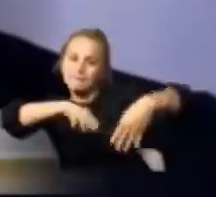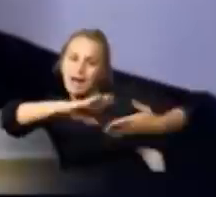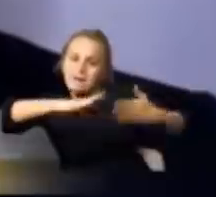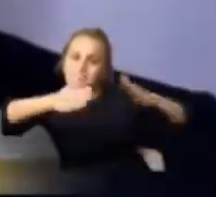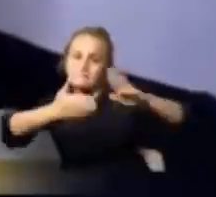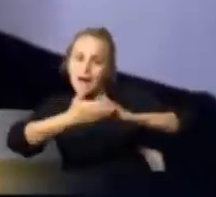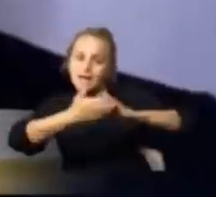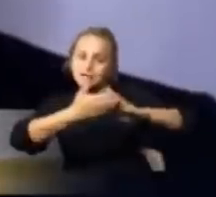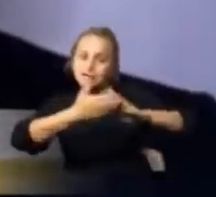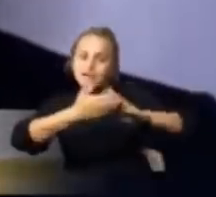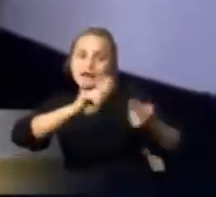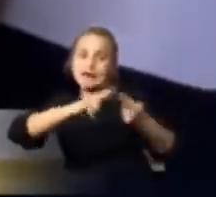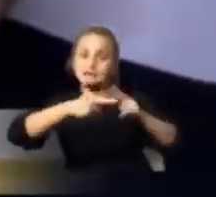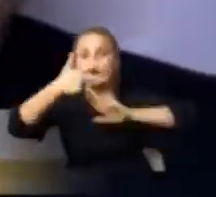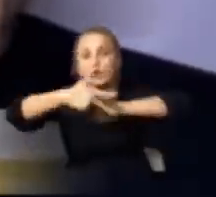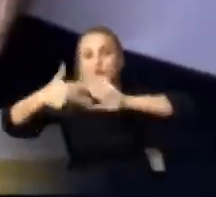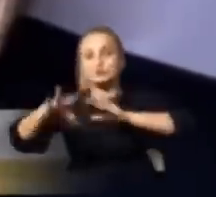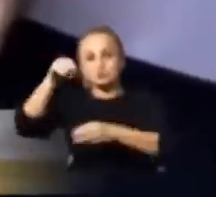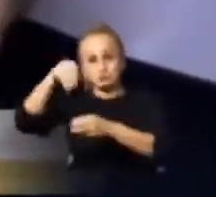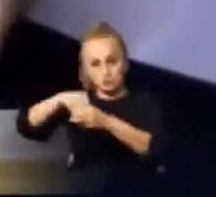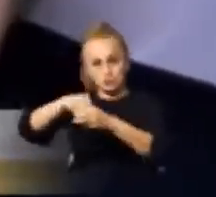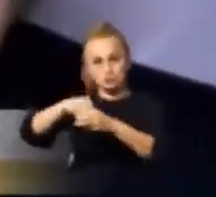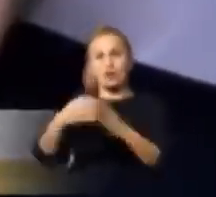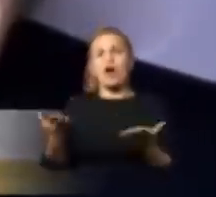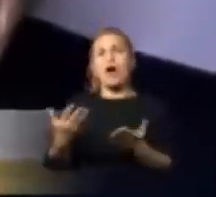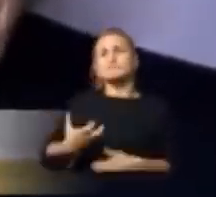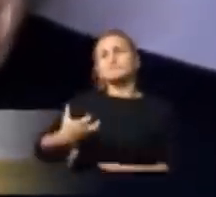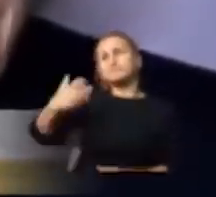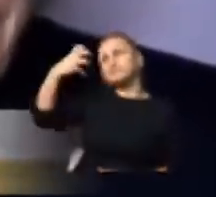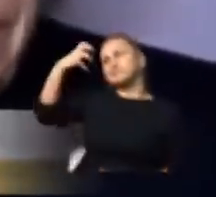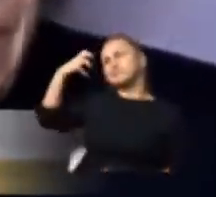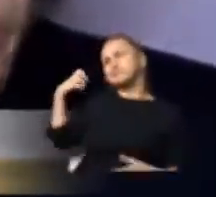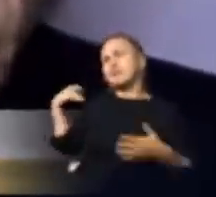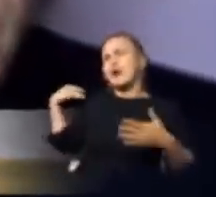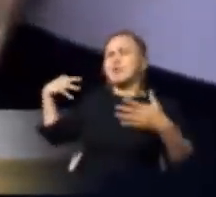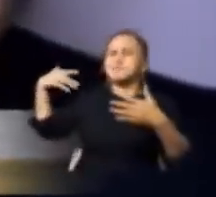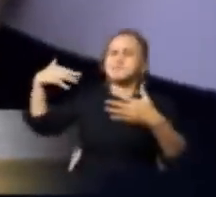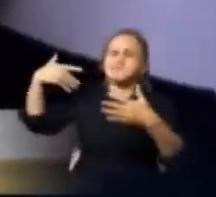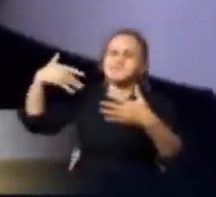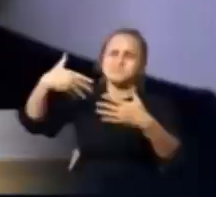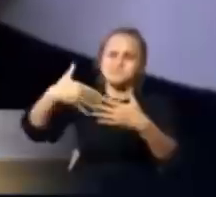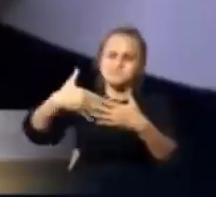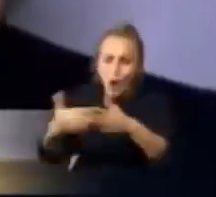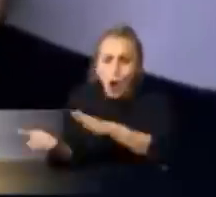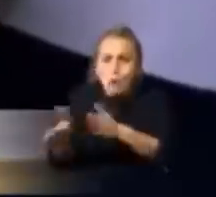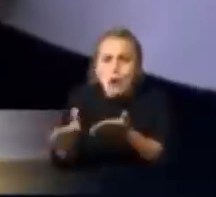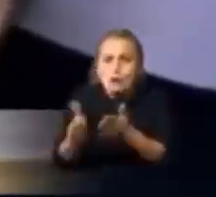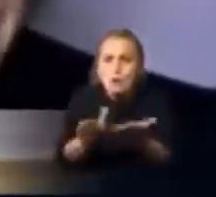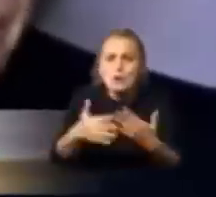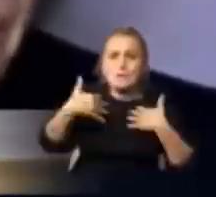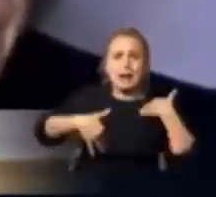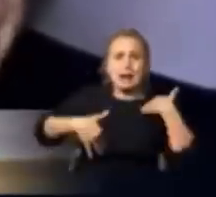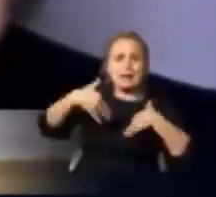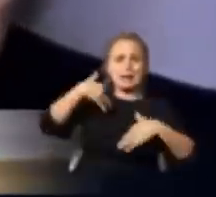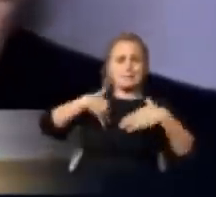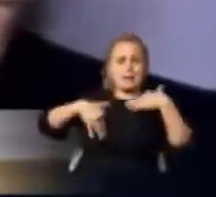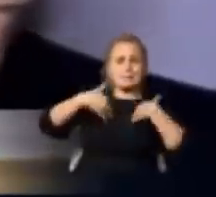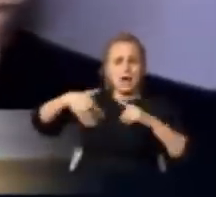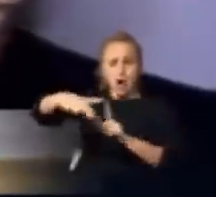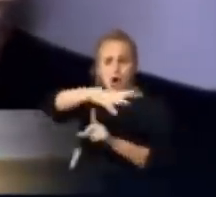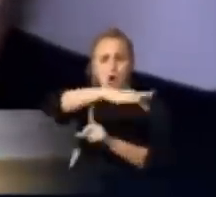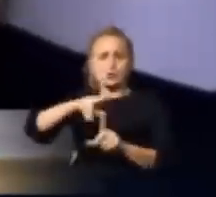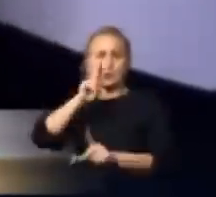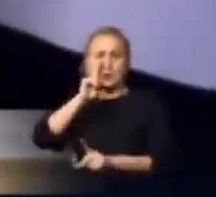con la Constitución y con la ley. Pero ¿cuál es la historia? La historia es que el número de muertos y de víctimas mortales en medio de este